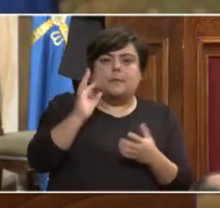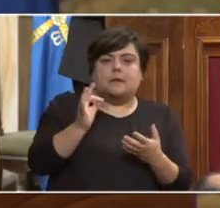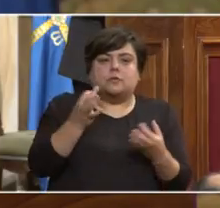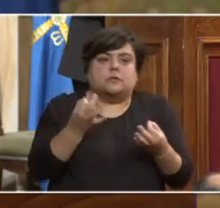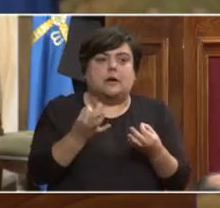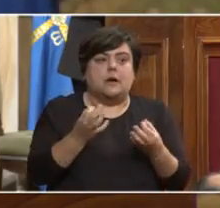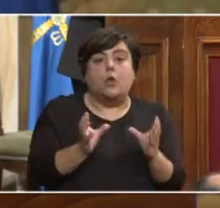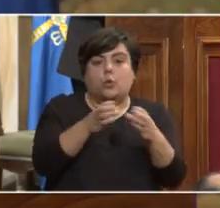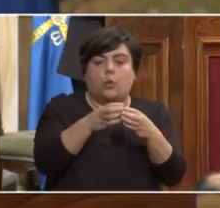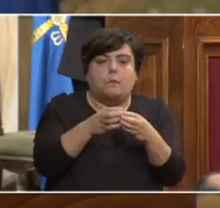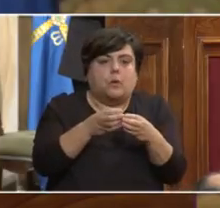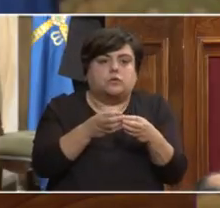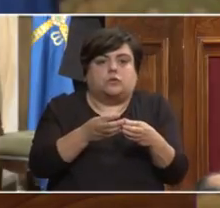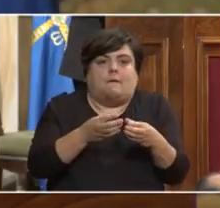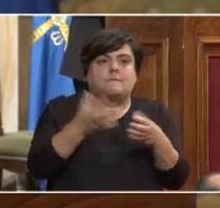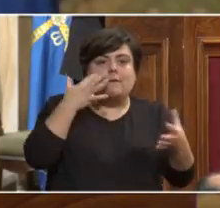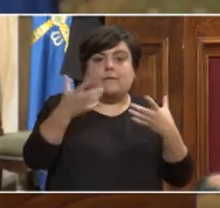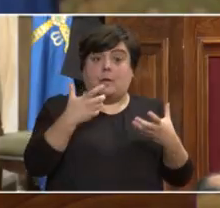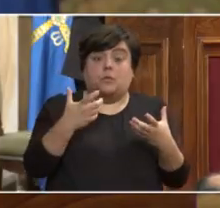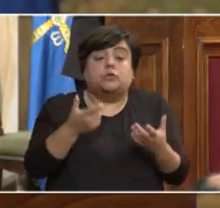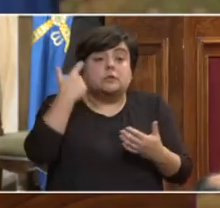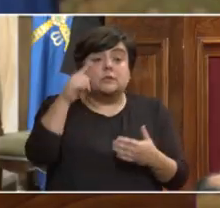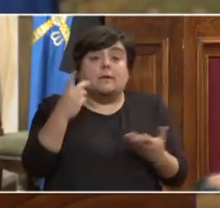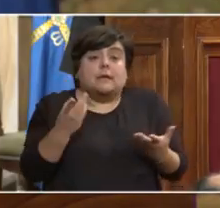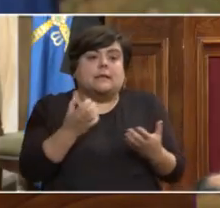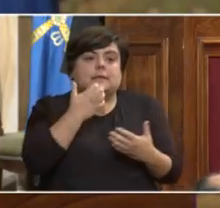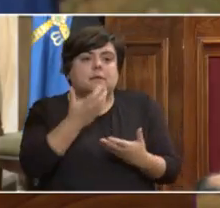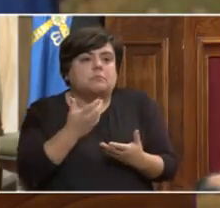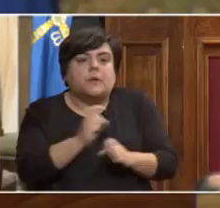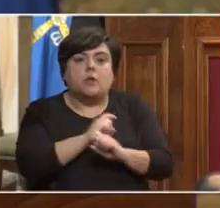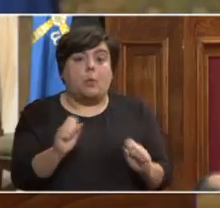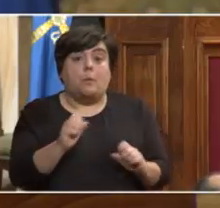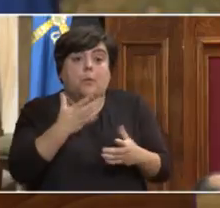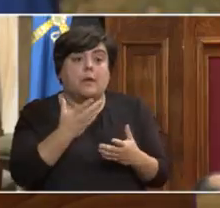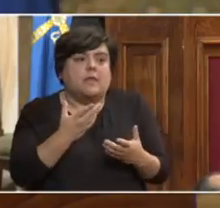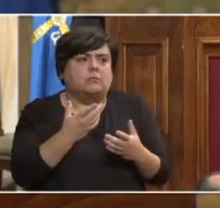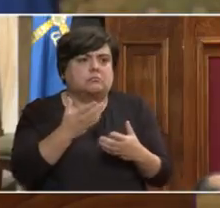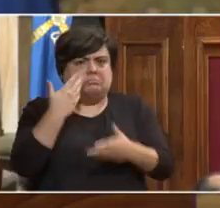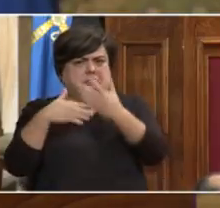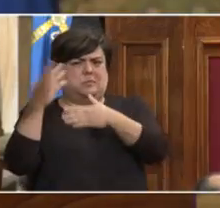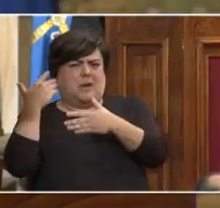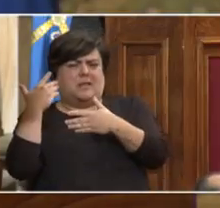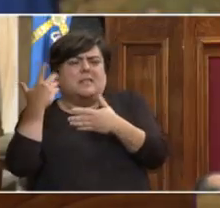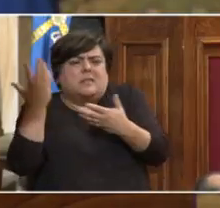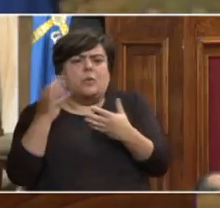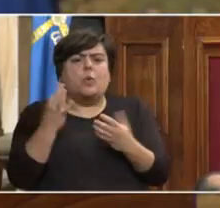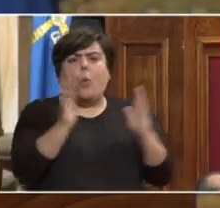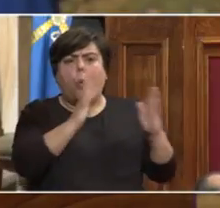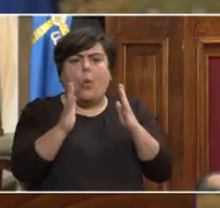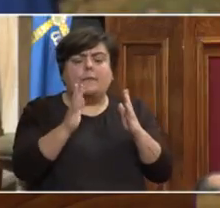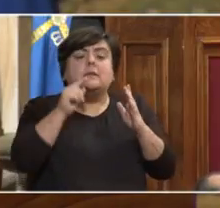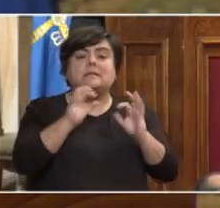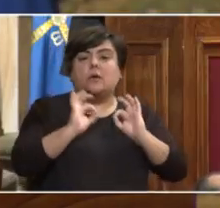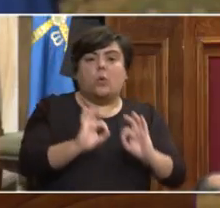cenáculos, consideran que, dado que es imposible determinar la cronología de Johann Sebastian Mastropiero, es este el que se